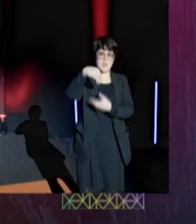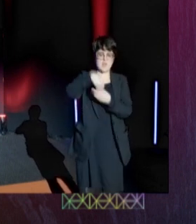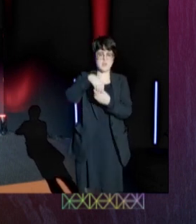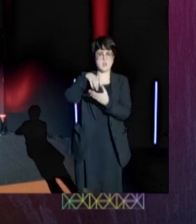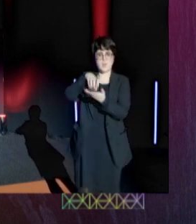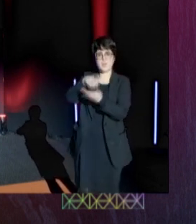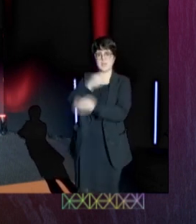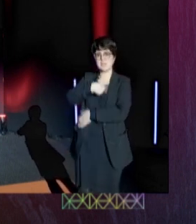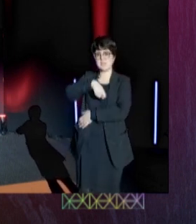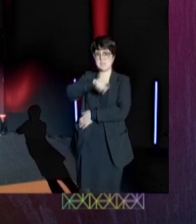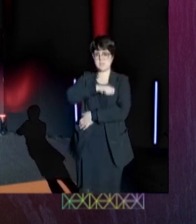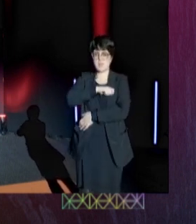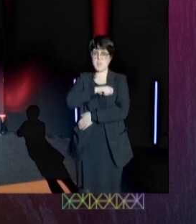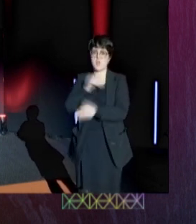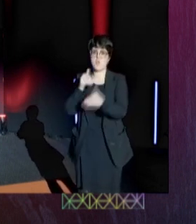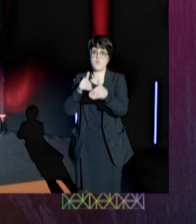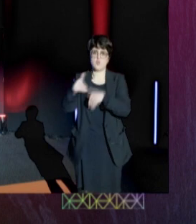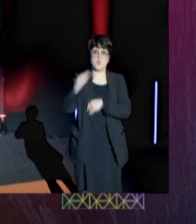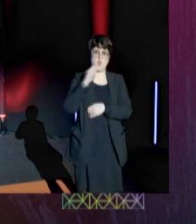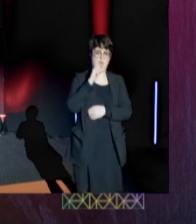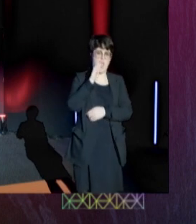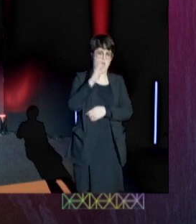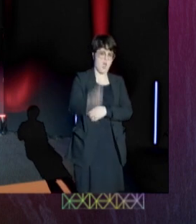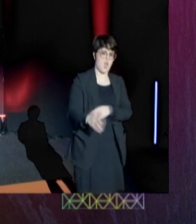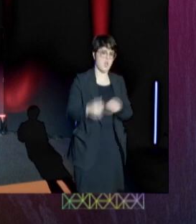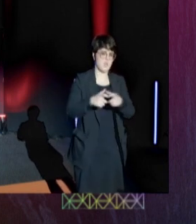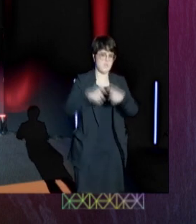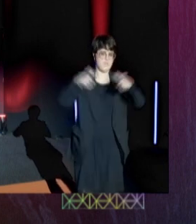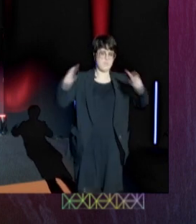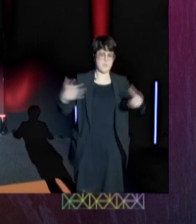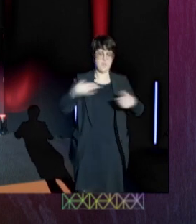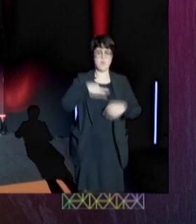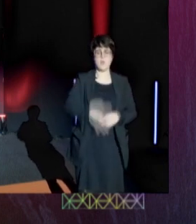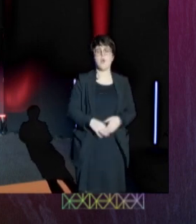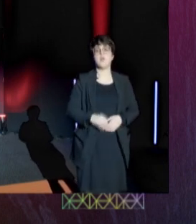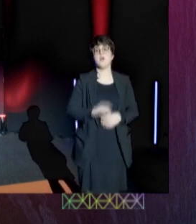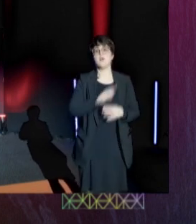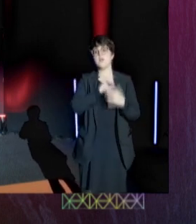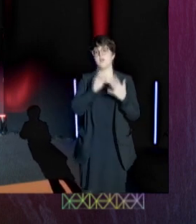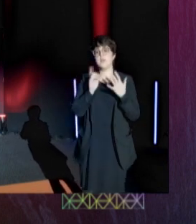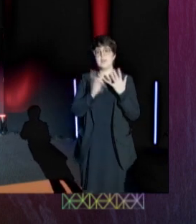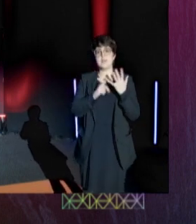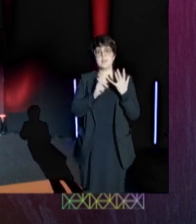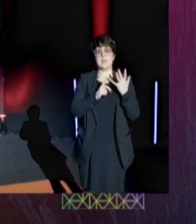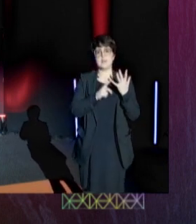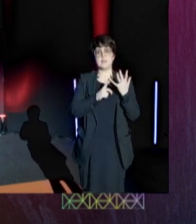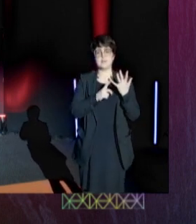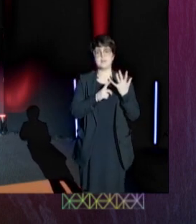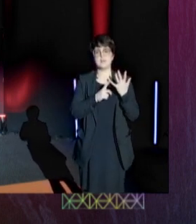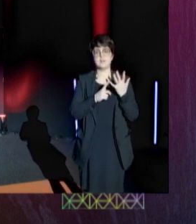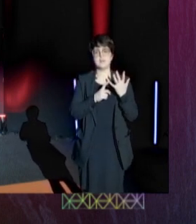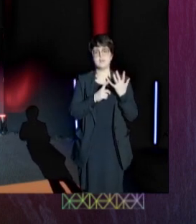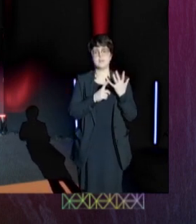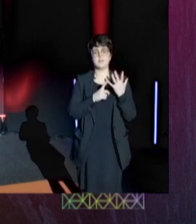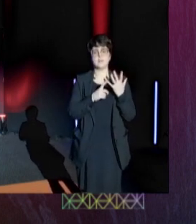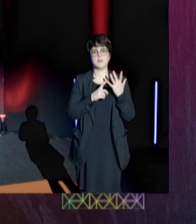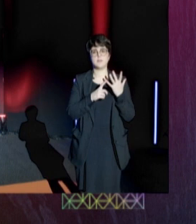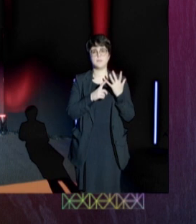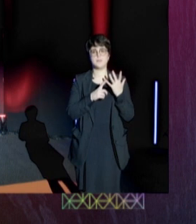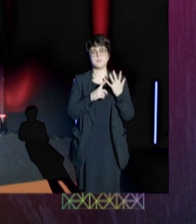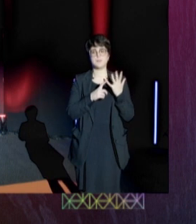que escalable hacia adelante en los próximos años la quinta la quinta la